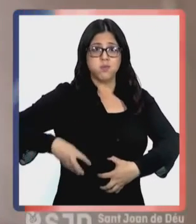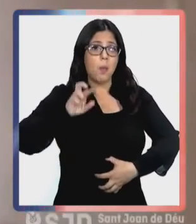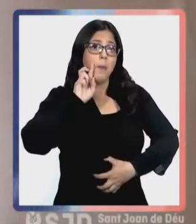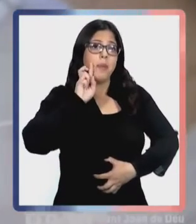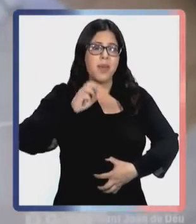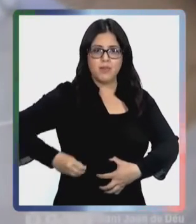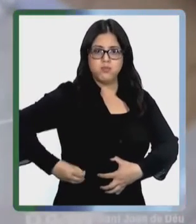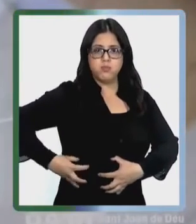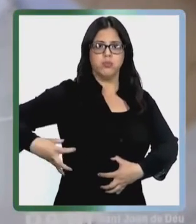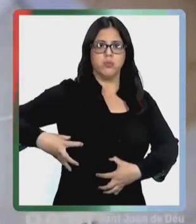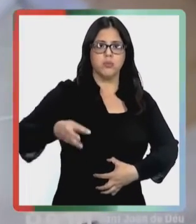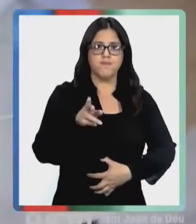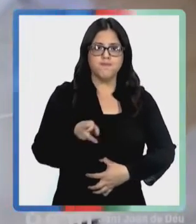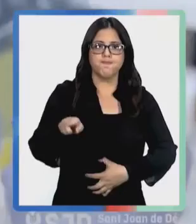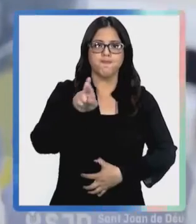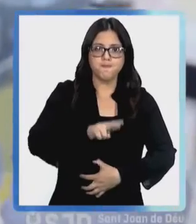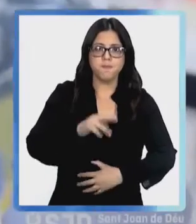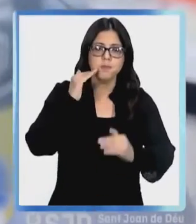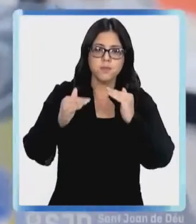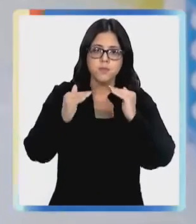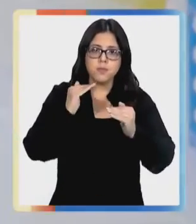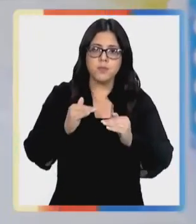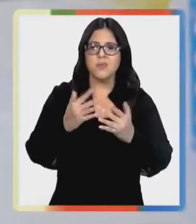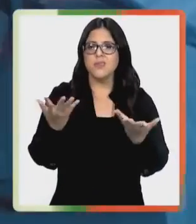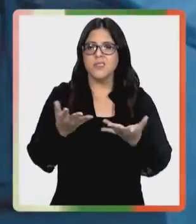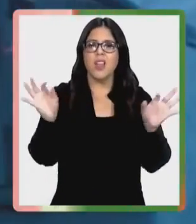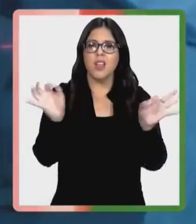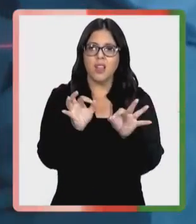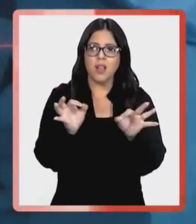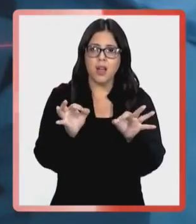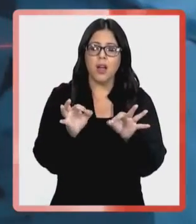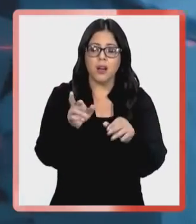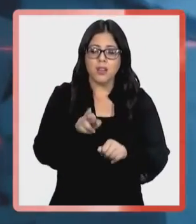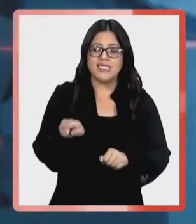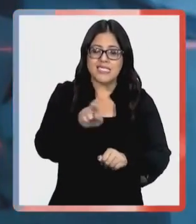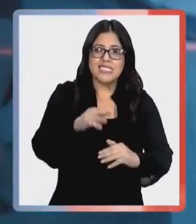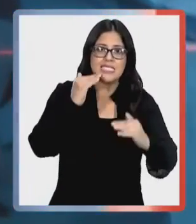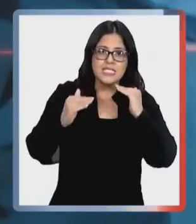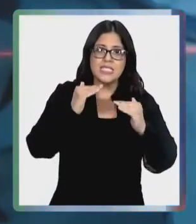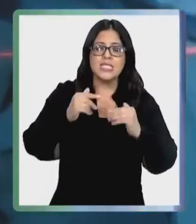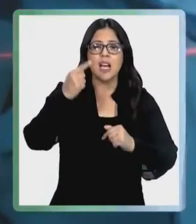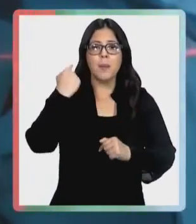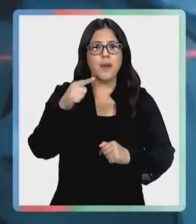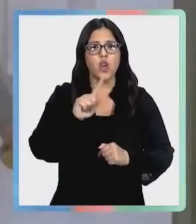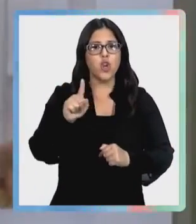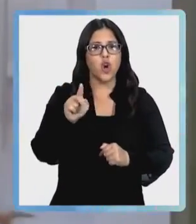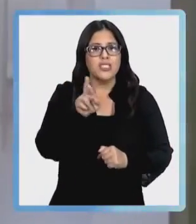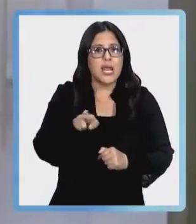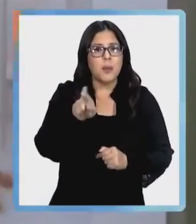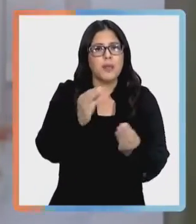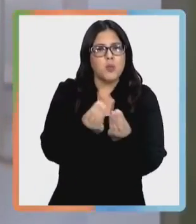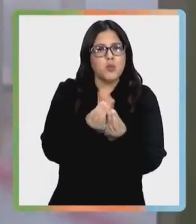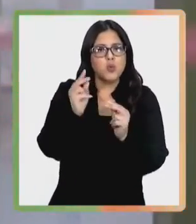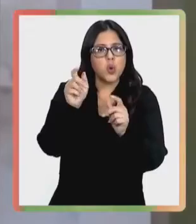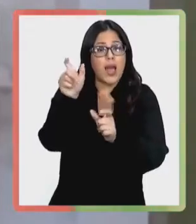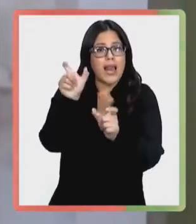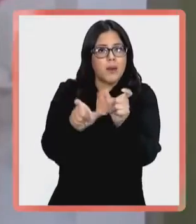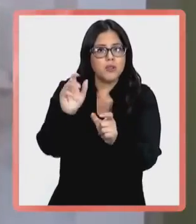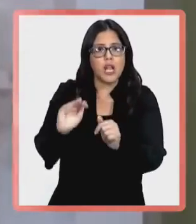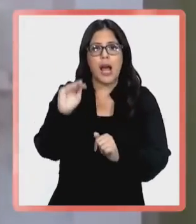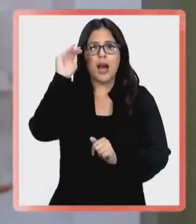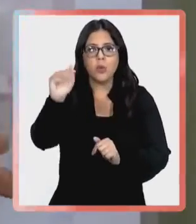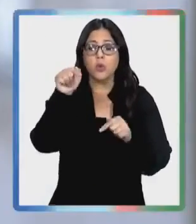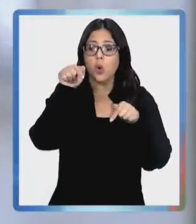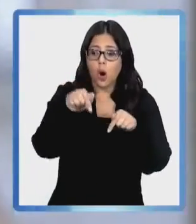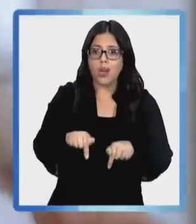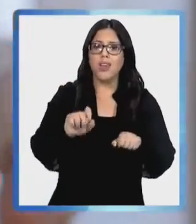son frecuentes en niños, y los destacamos porque son frecuentes en niños, pero no tan frecuentes en los adultos. O sea, ahí tenemos